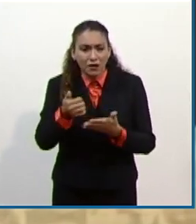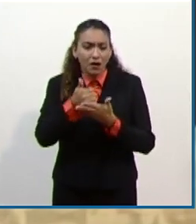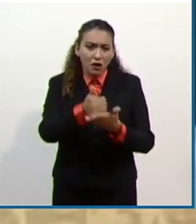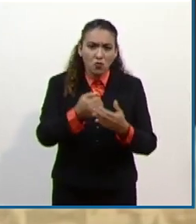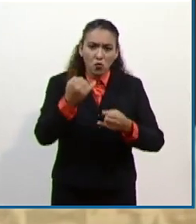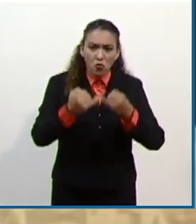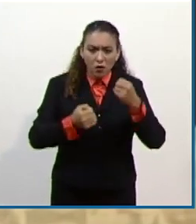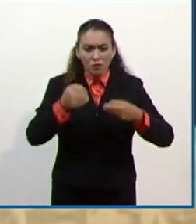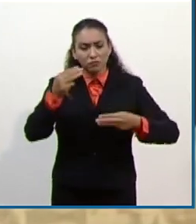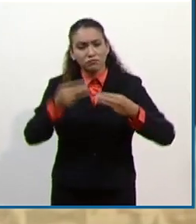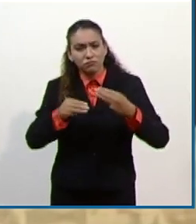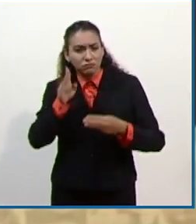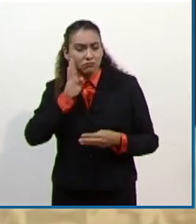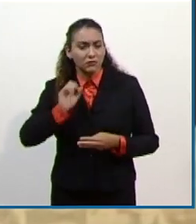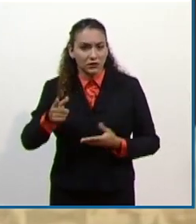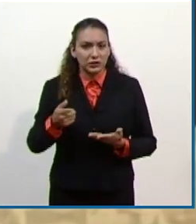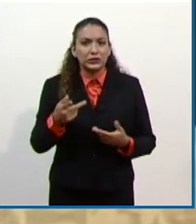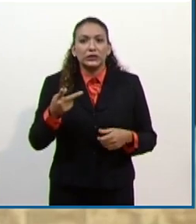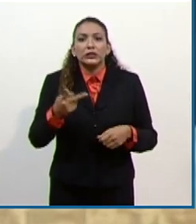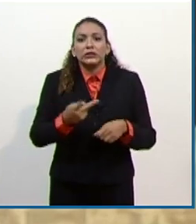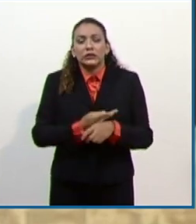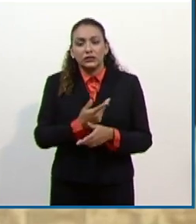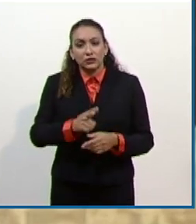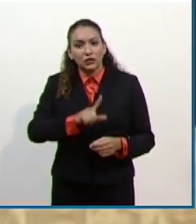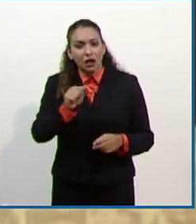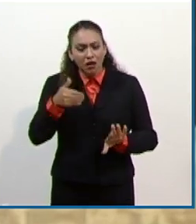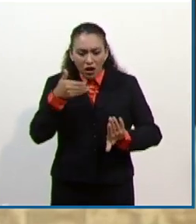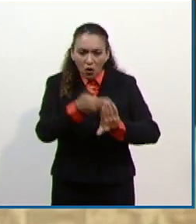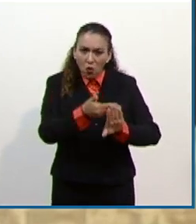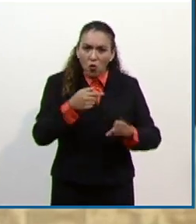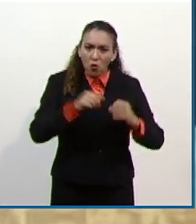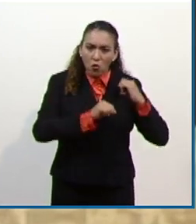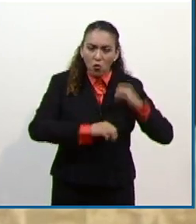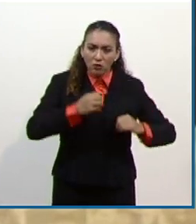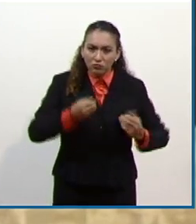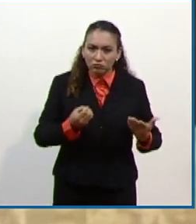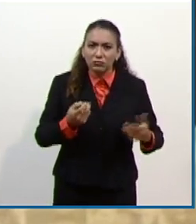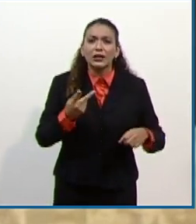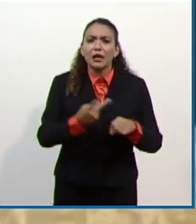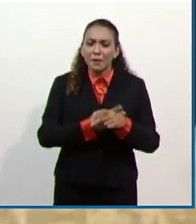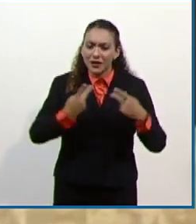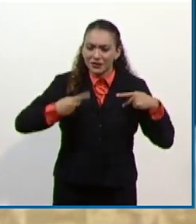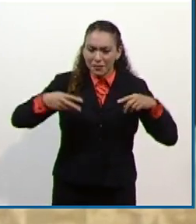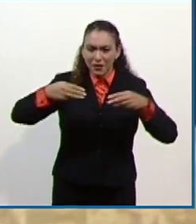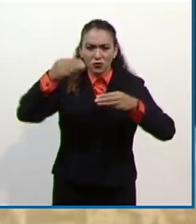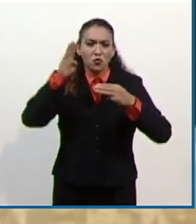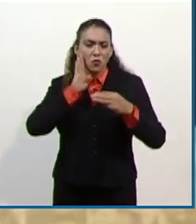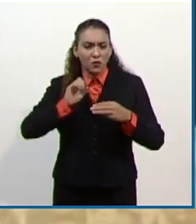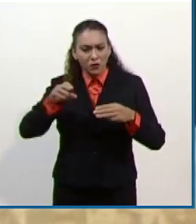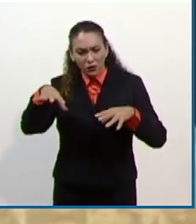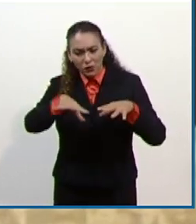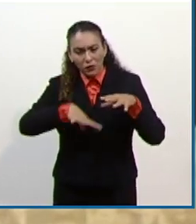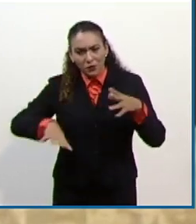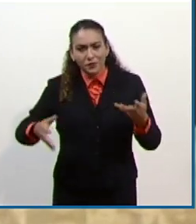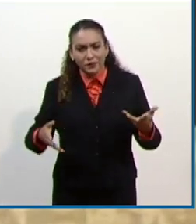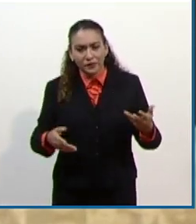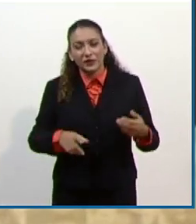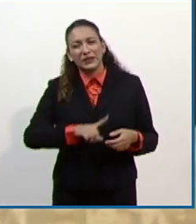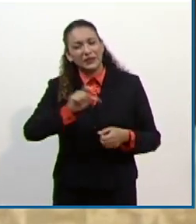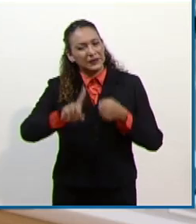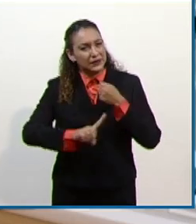se traduce en una sobreexplotación de los recursos humanos y se convierte en una esclavitud